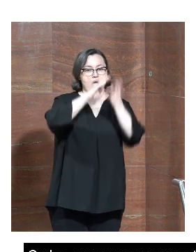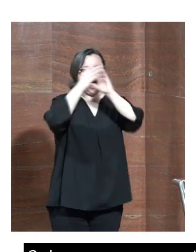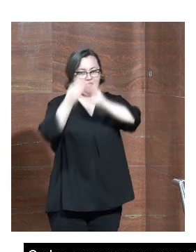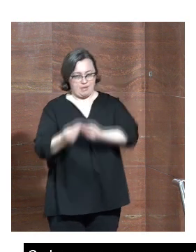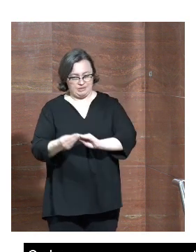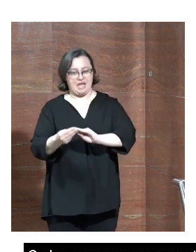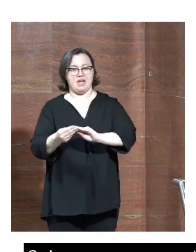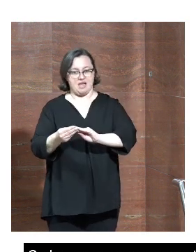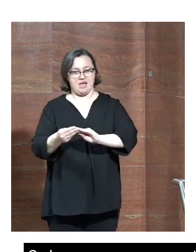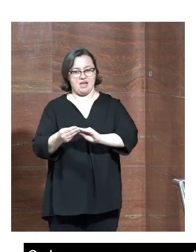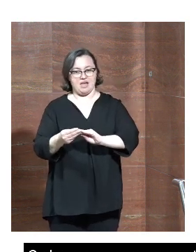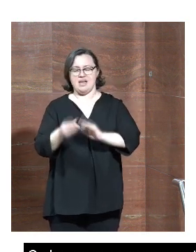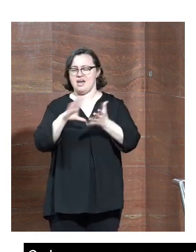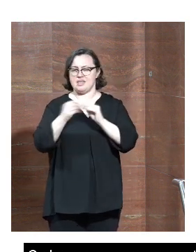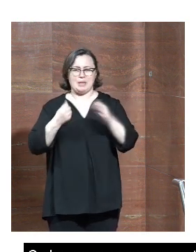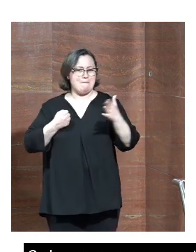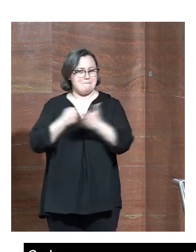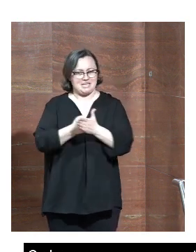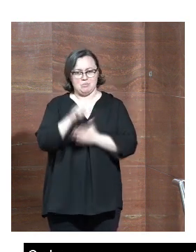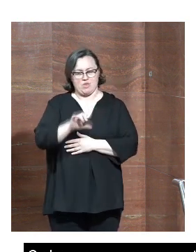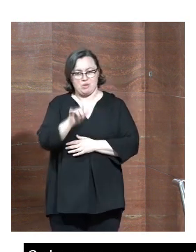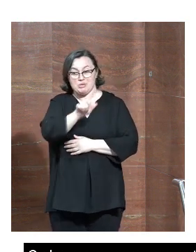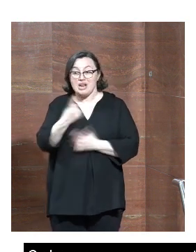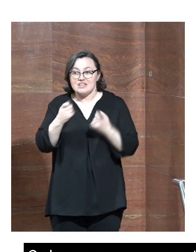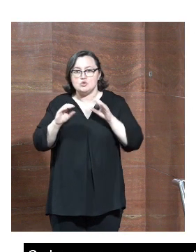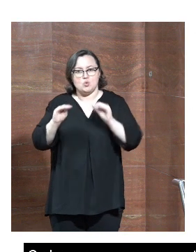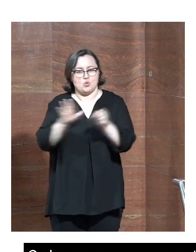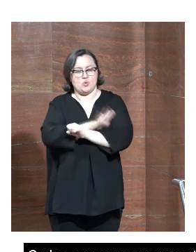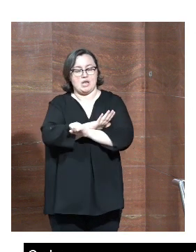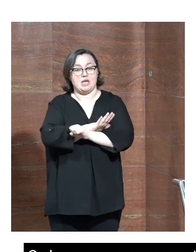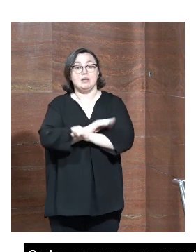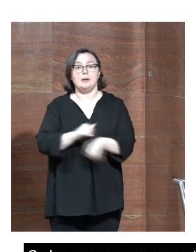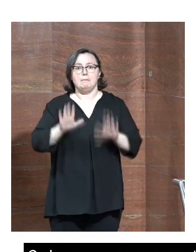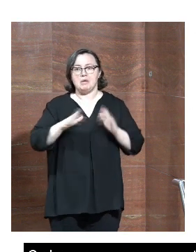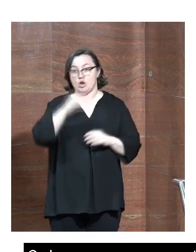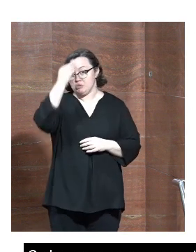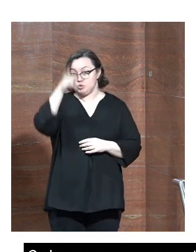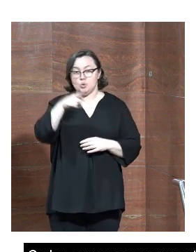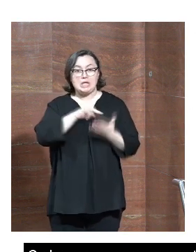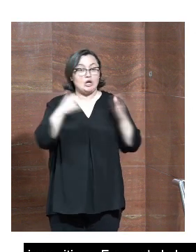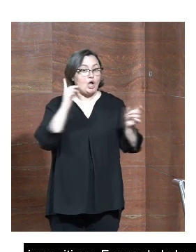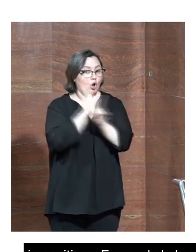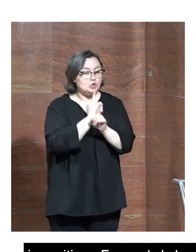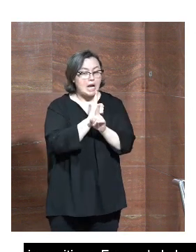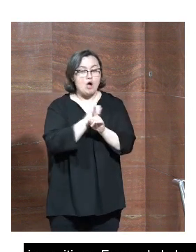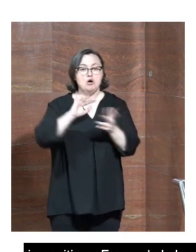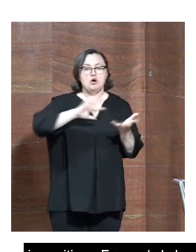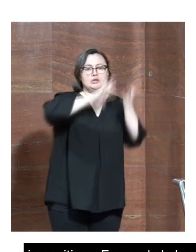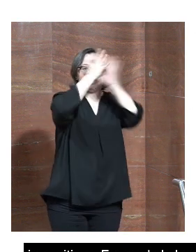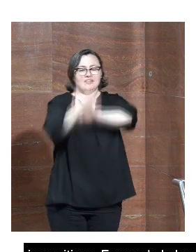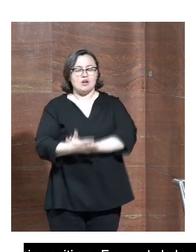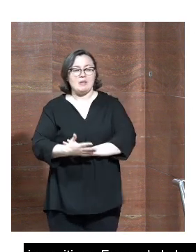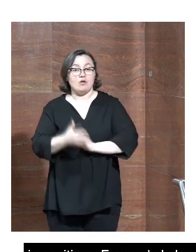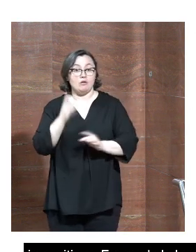sea lo más adaptativo posible a la necesidad del ciudadano. Pero no creo que tú estés en contra de la transformación digital o de